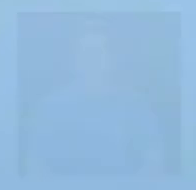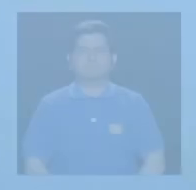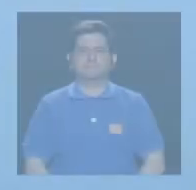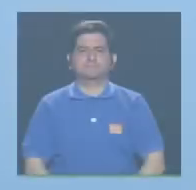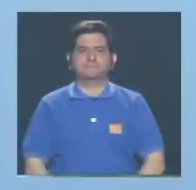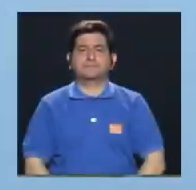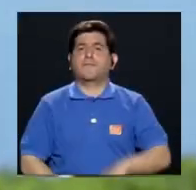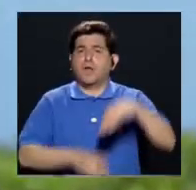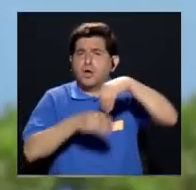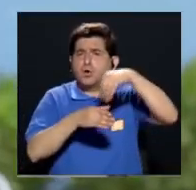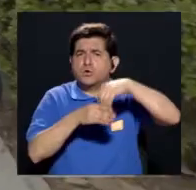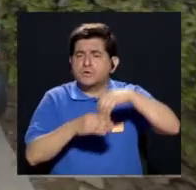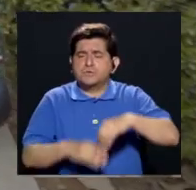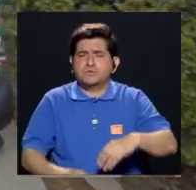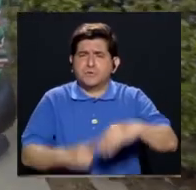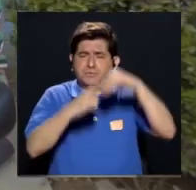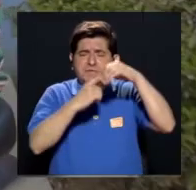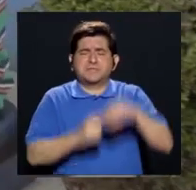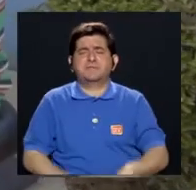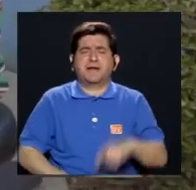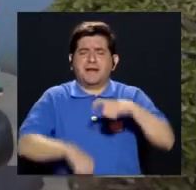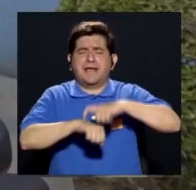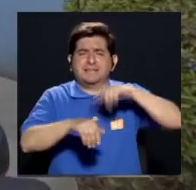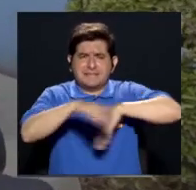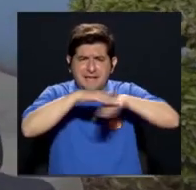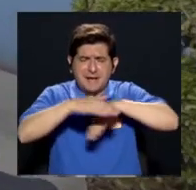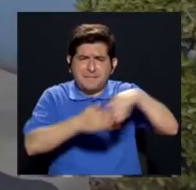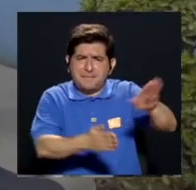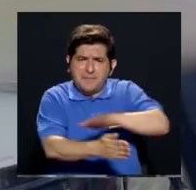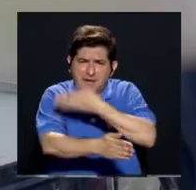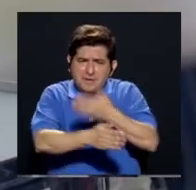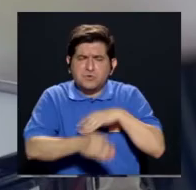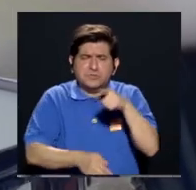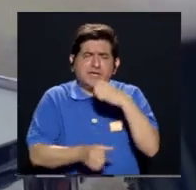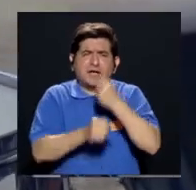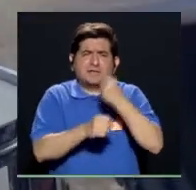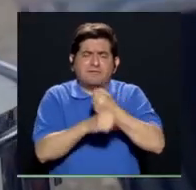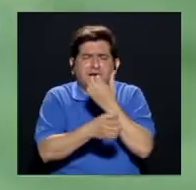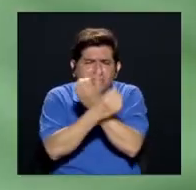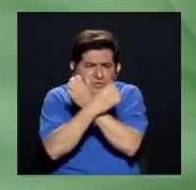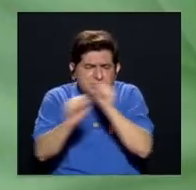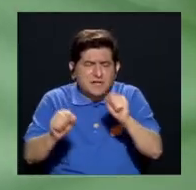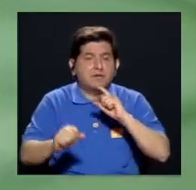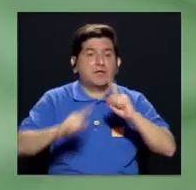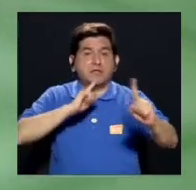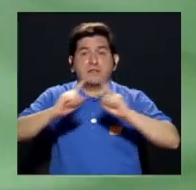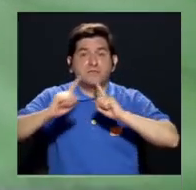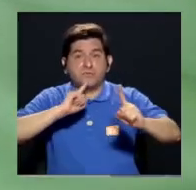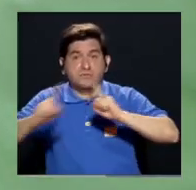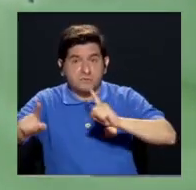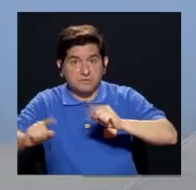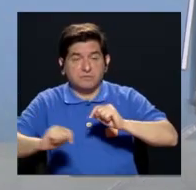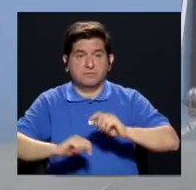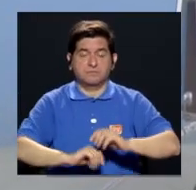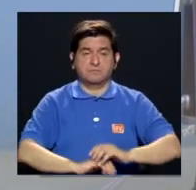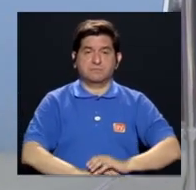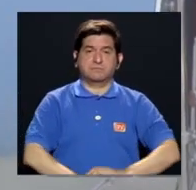El aporte principal de la etapa básica de música creo que ha sido esa labor de rescate y difusión.